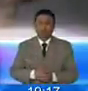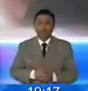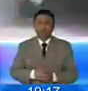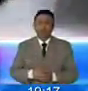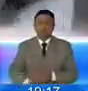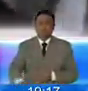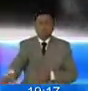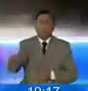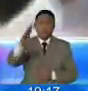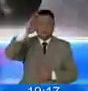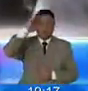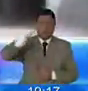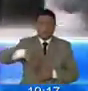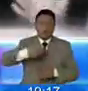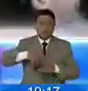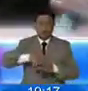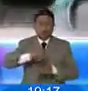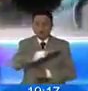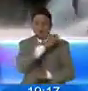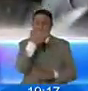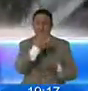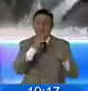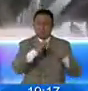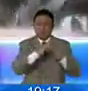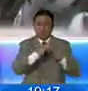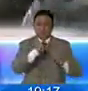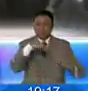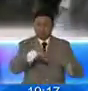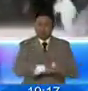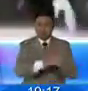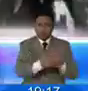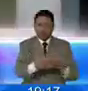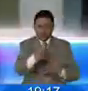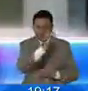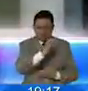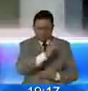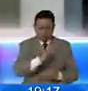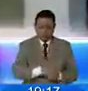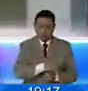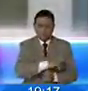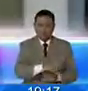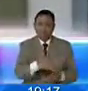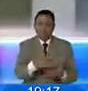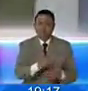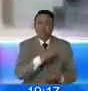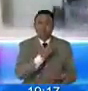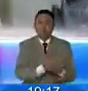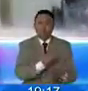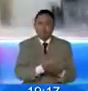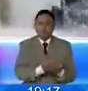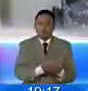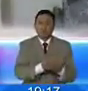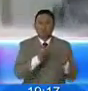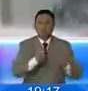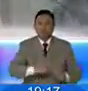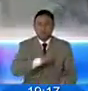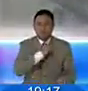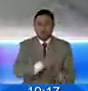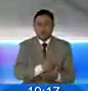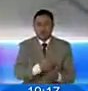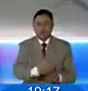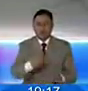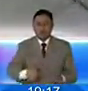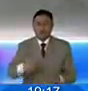de la Policía Nacional acudieron a su vivienda para realizar el allanamiento respectivo. Ahí encontraron evidencias que corroborarían lo